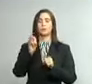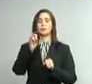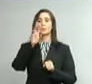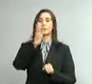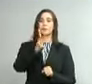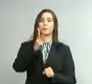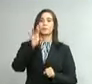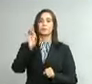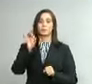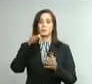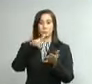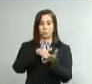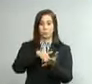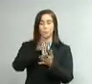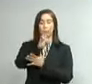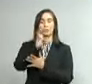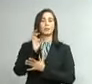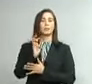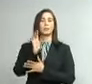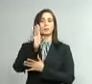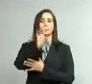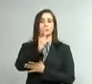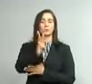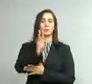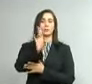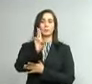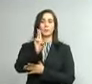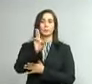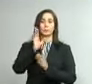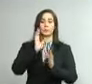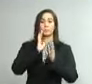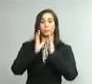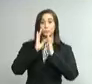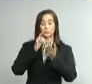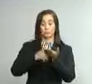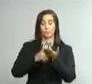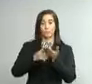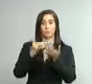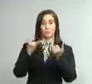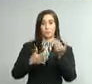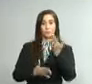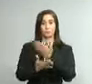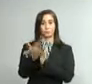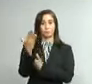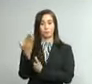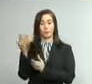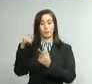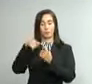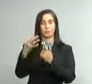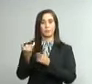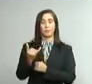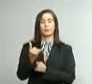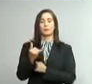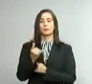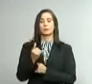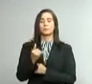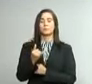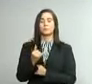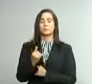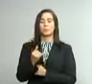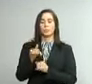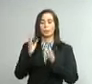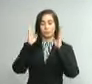.617 interacciones en el corte de esta mañana. El número de asistencias